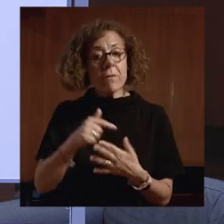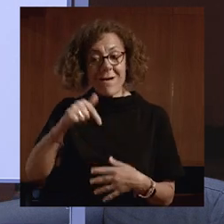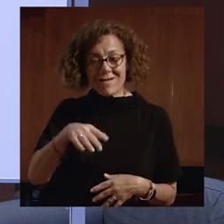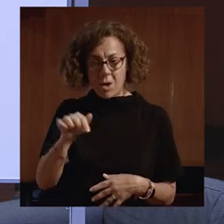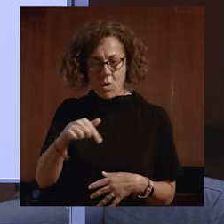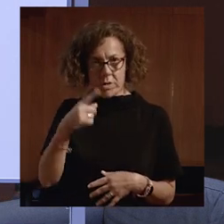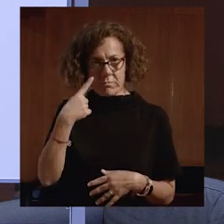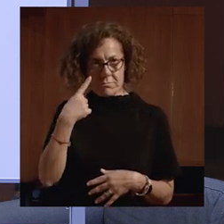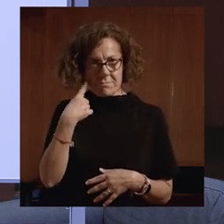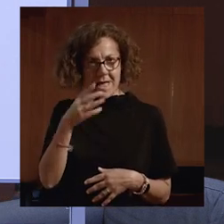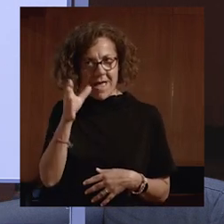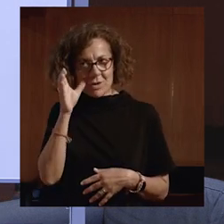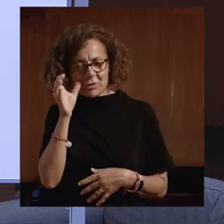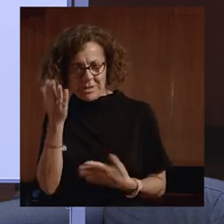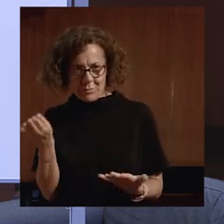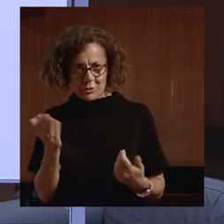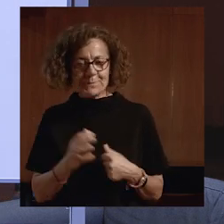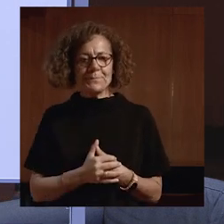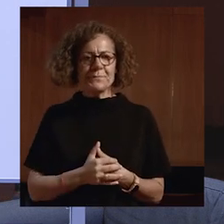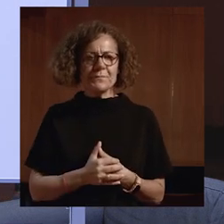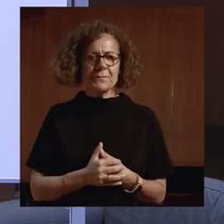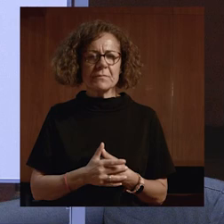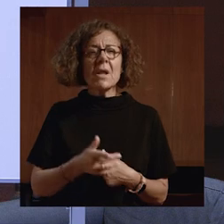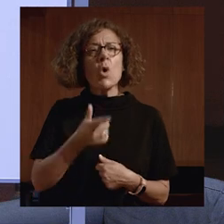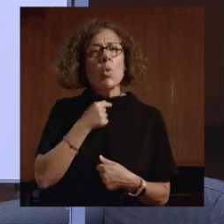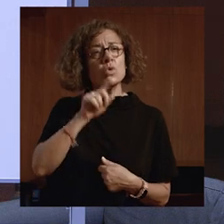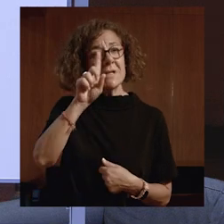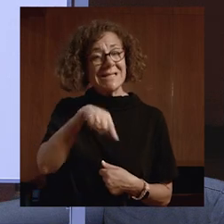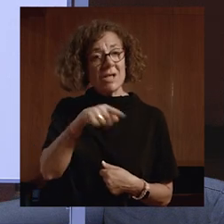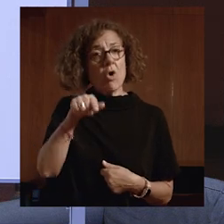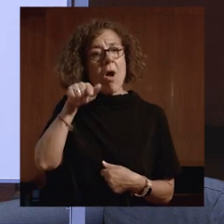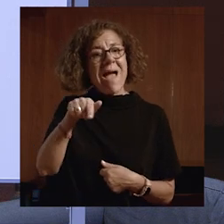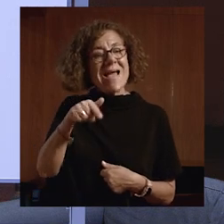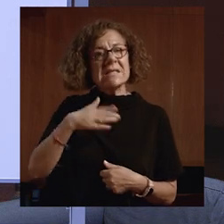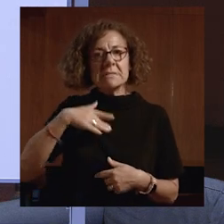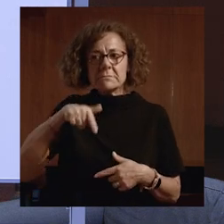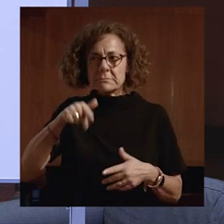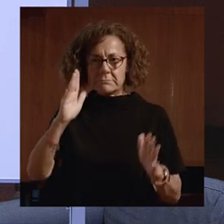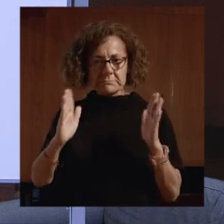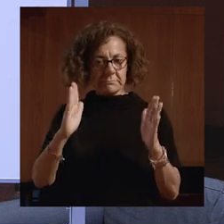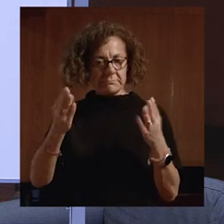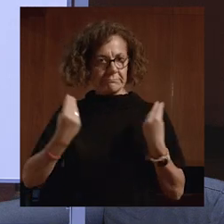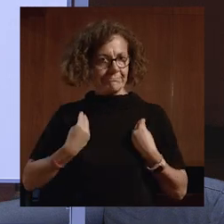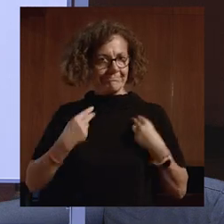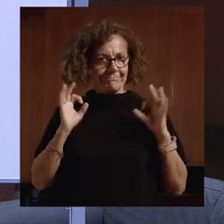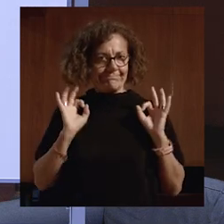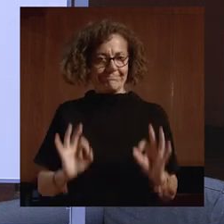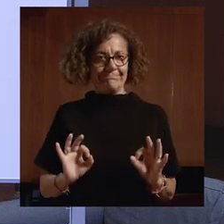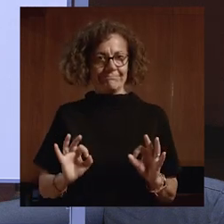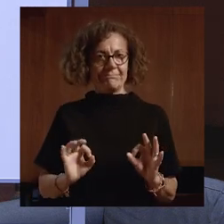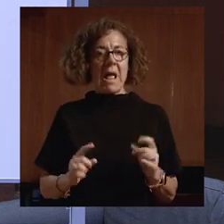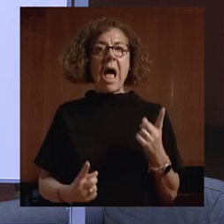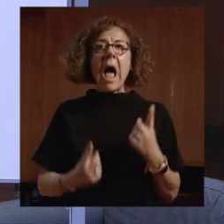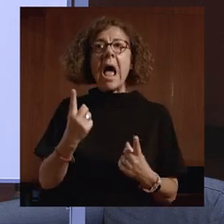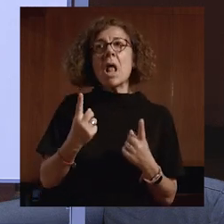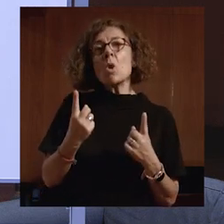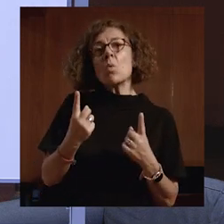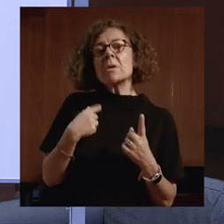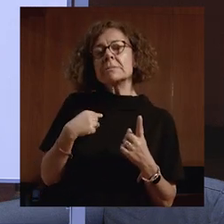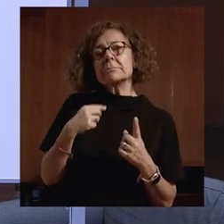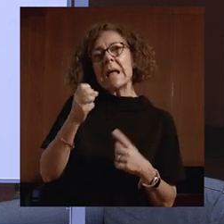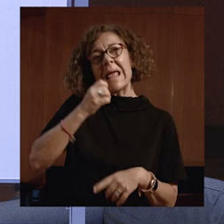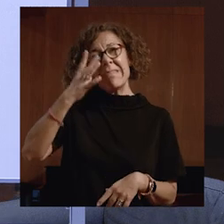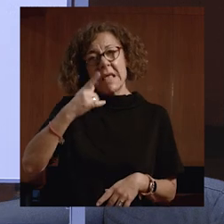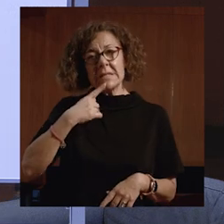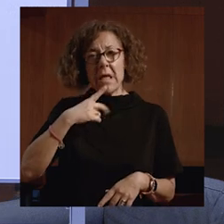está viendo aquí. Y nos guste o no, ese es el signo de nuestros tiempos. Hay paradigmas que valían,